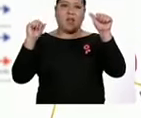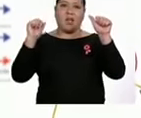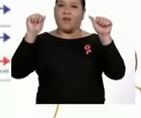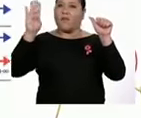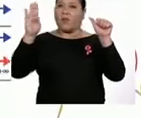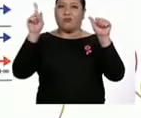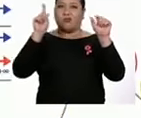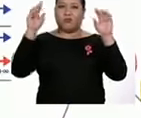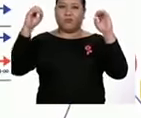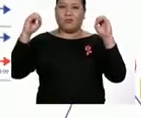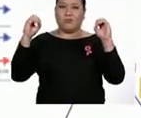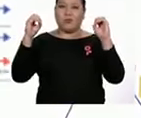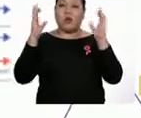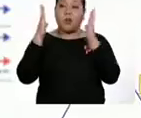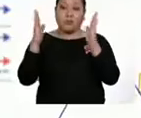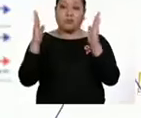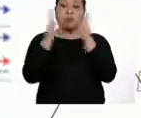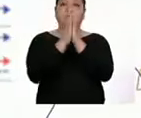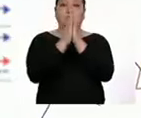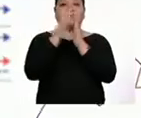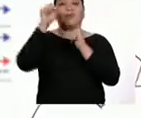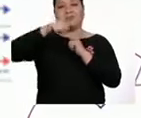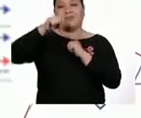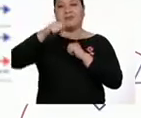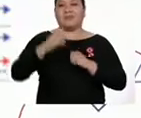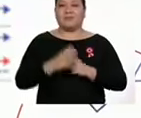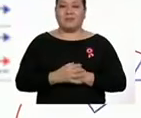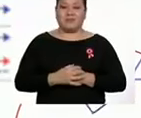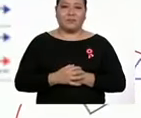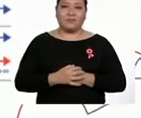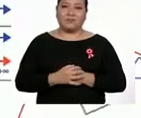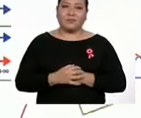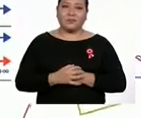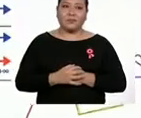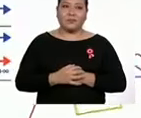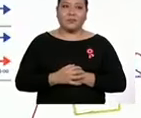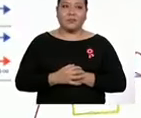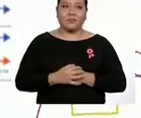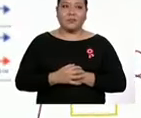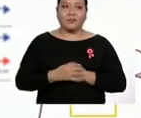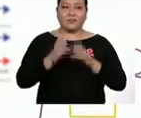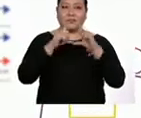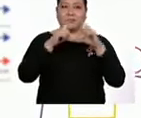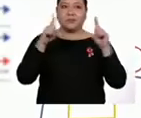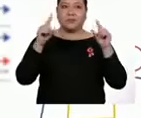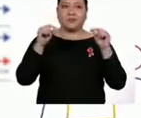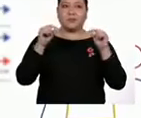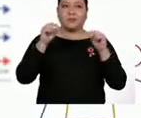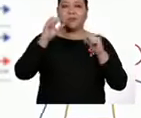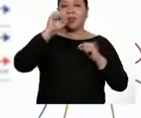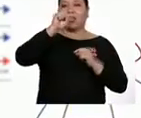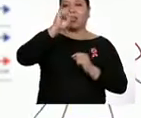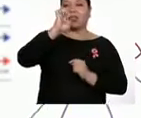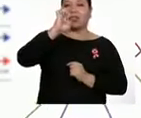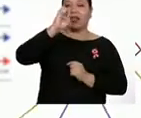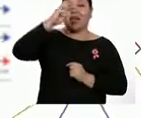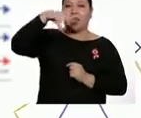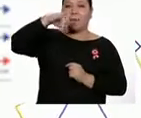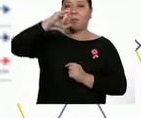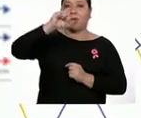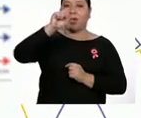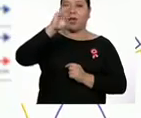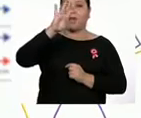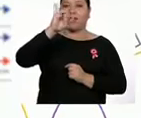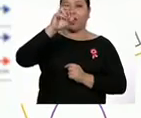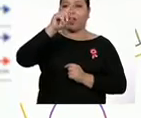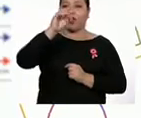B, pero sí los valores comprendidos entre los extremos. Los intervalos semiabiertos, que